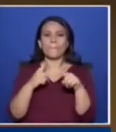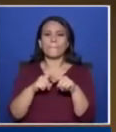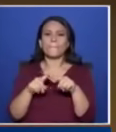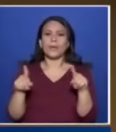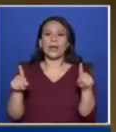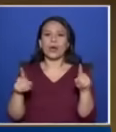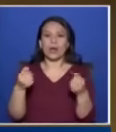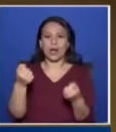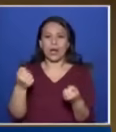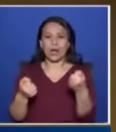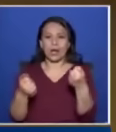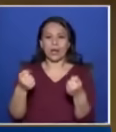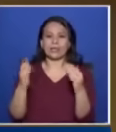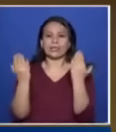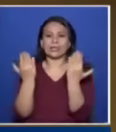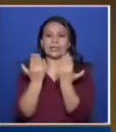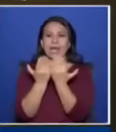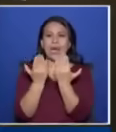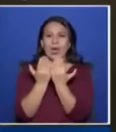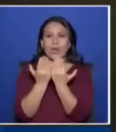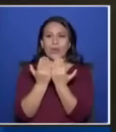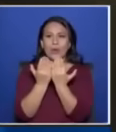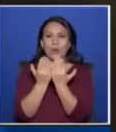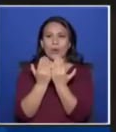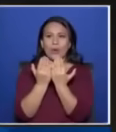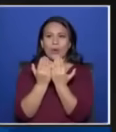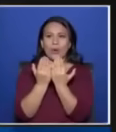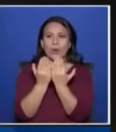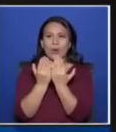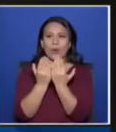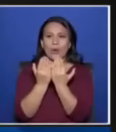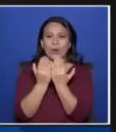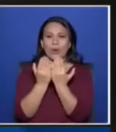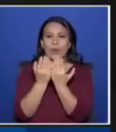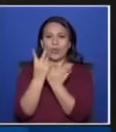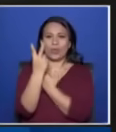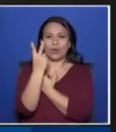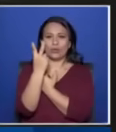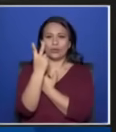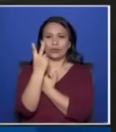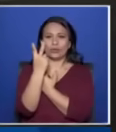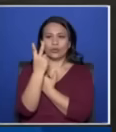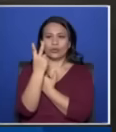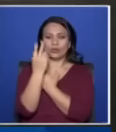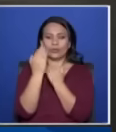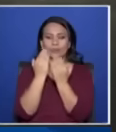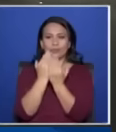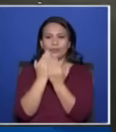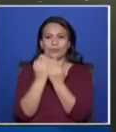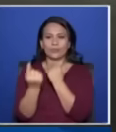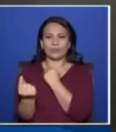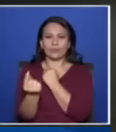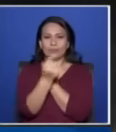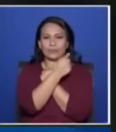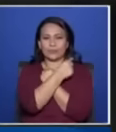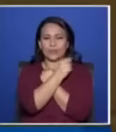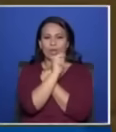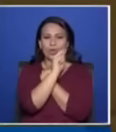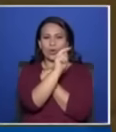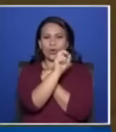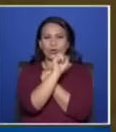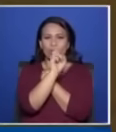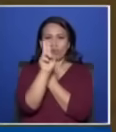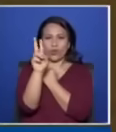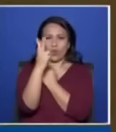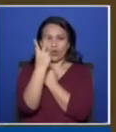el carril que está cerrado en este tercer puente es 2, en cambio en sentido